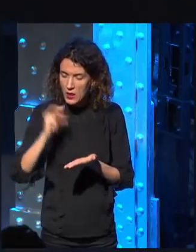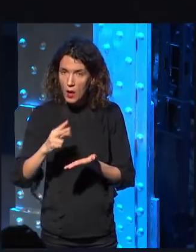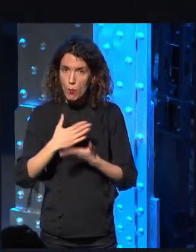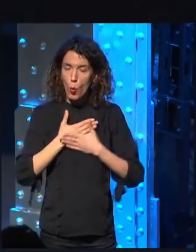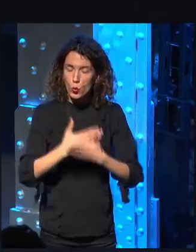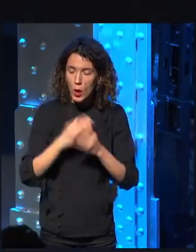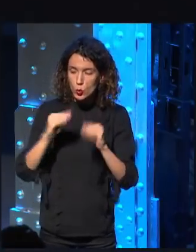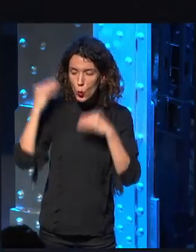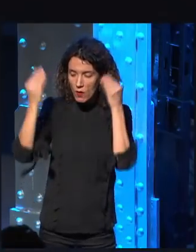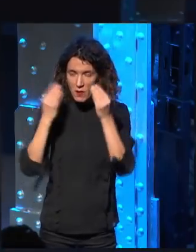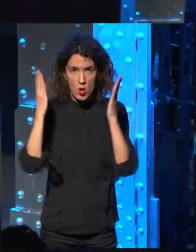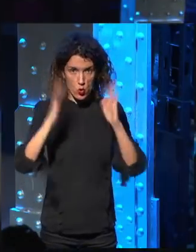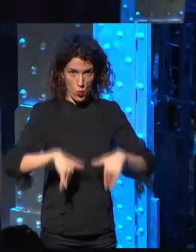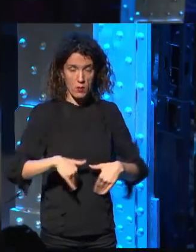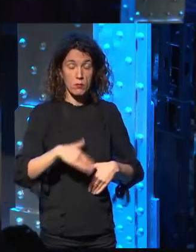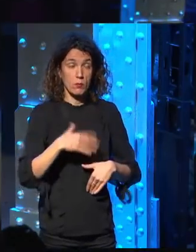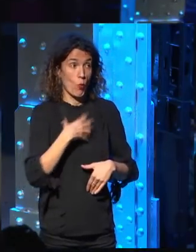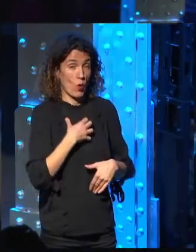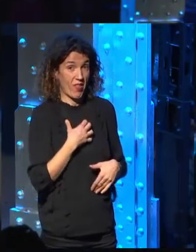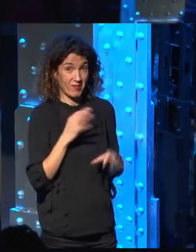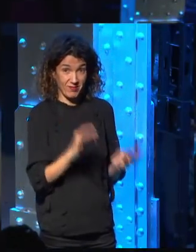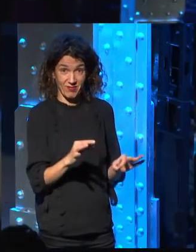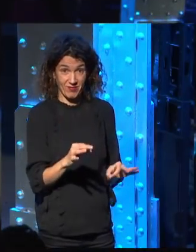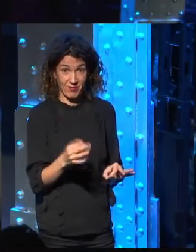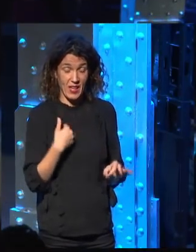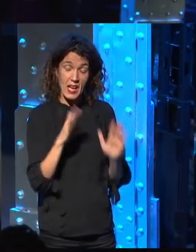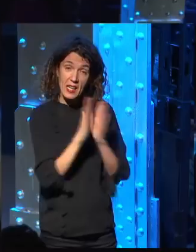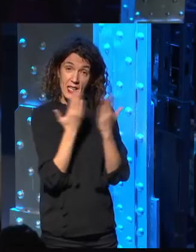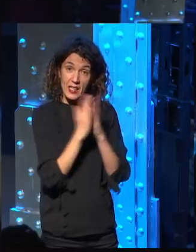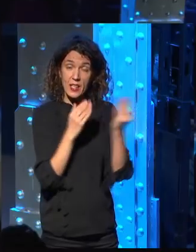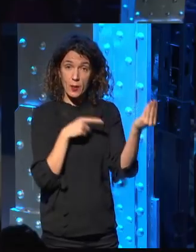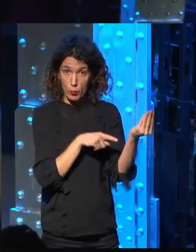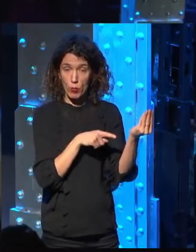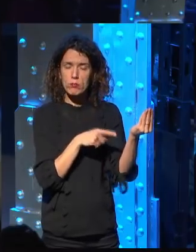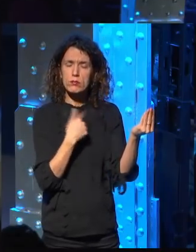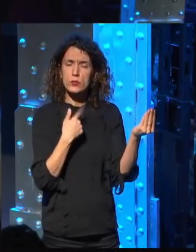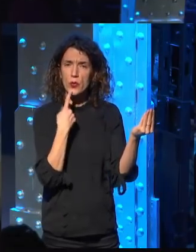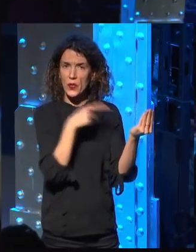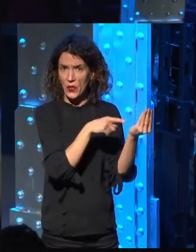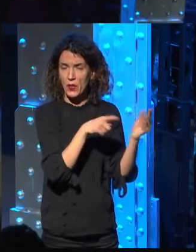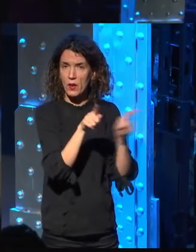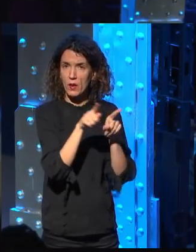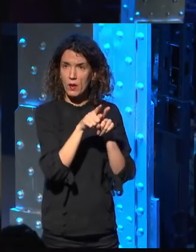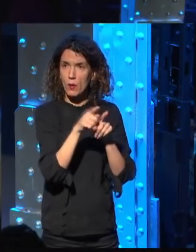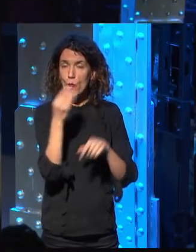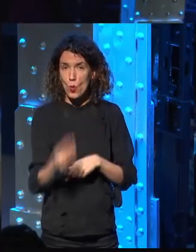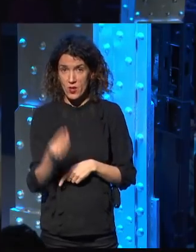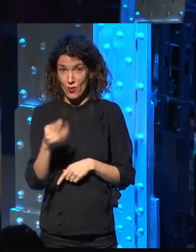voluntad reflexiva. Bueno, es que no podía verlas, ¿no? Este libro que tú dices que es realmente muy